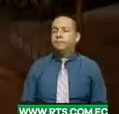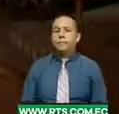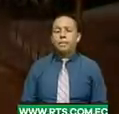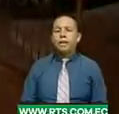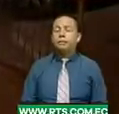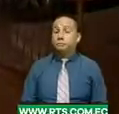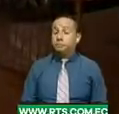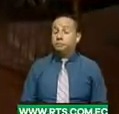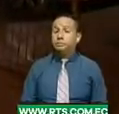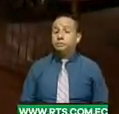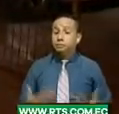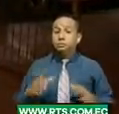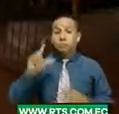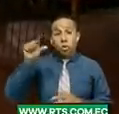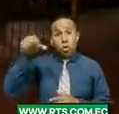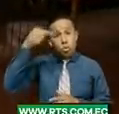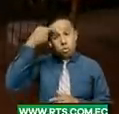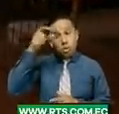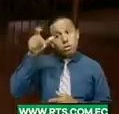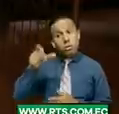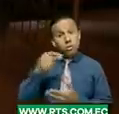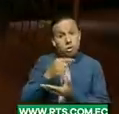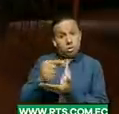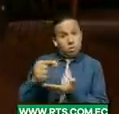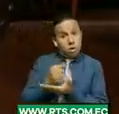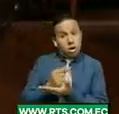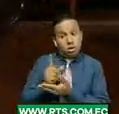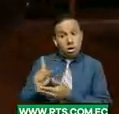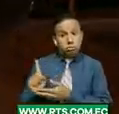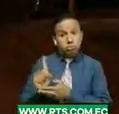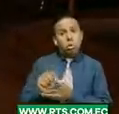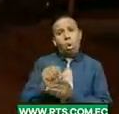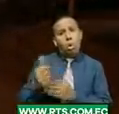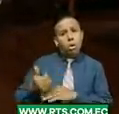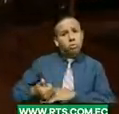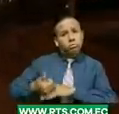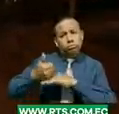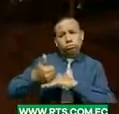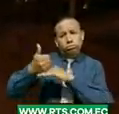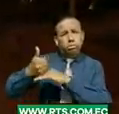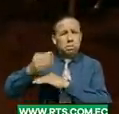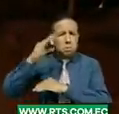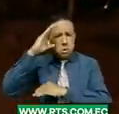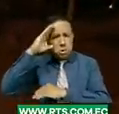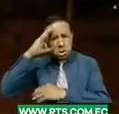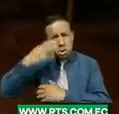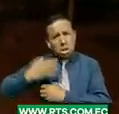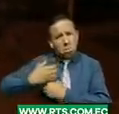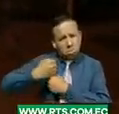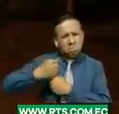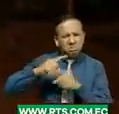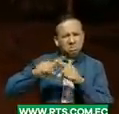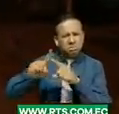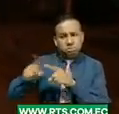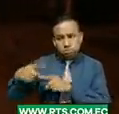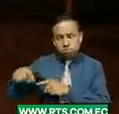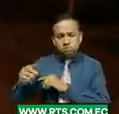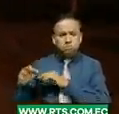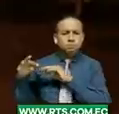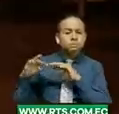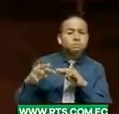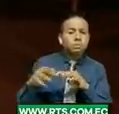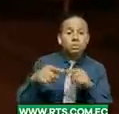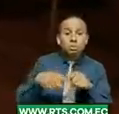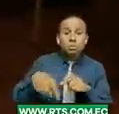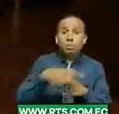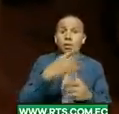Y luego de la visita del gobernador del Guayas y también de otras autoridades, tanto policiales como del STAI, aquí ya volvió la calma a la